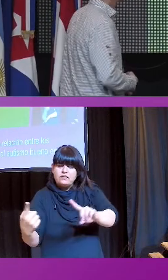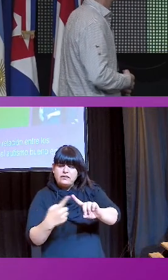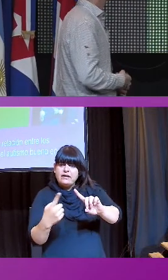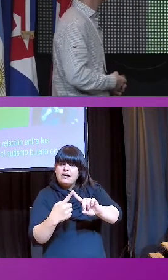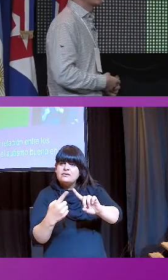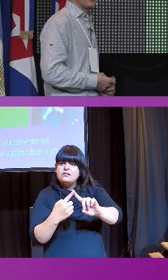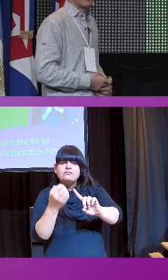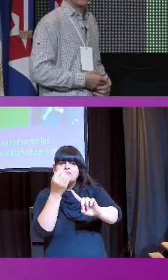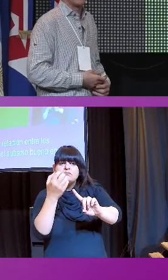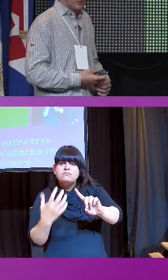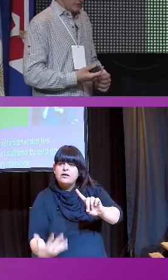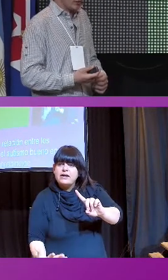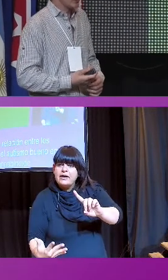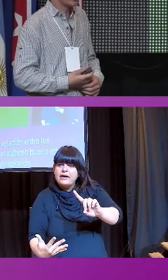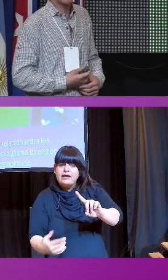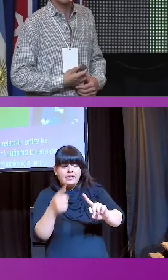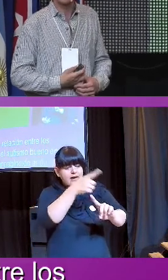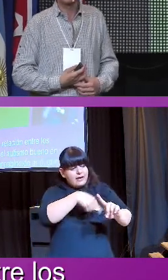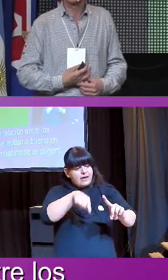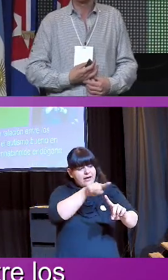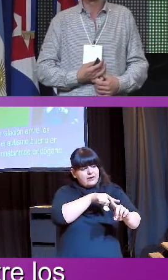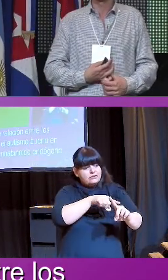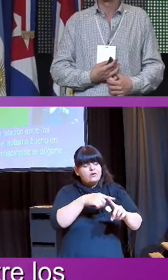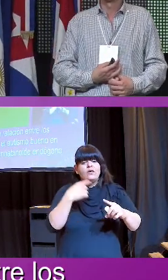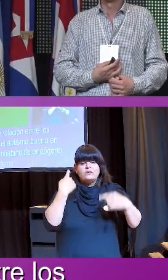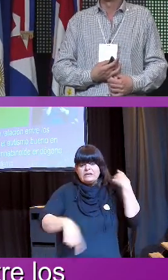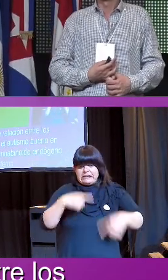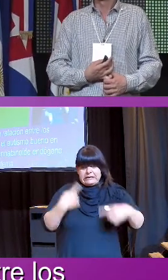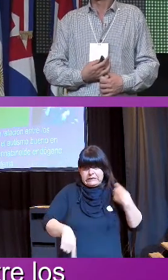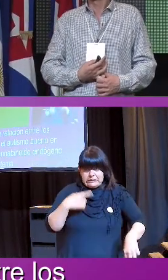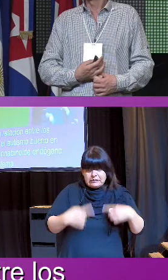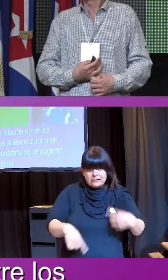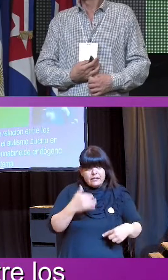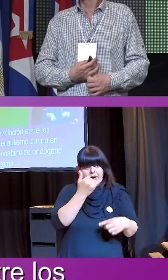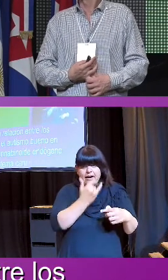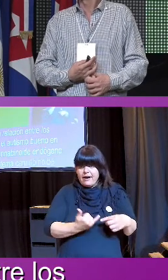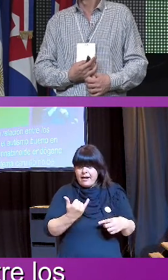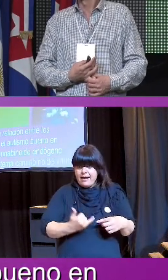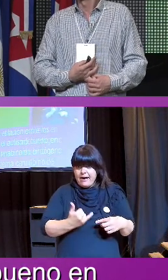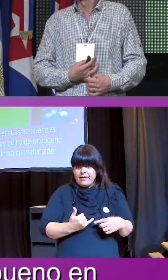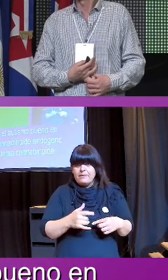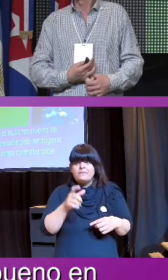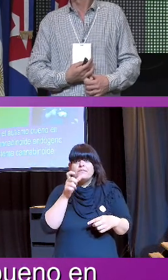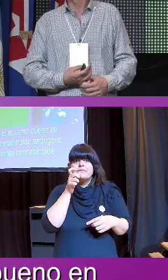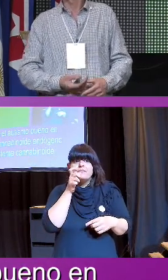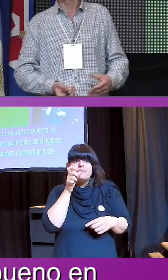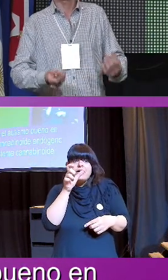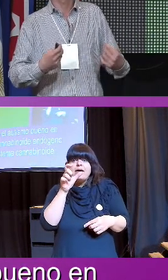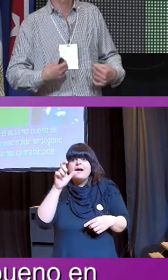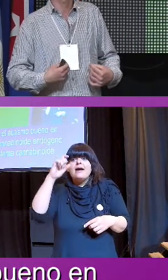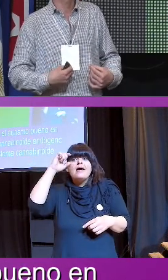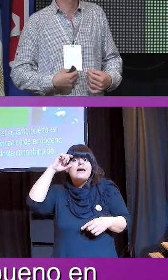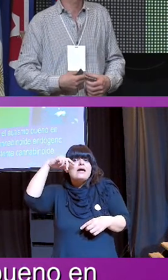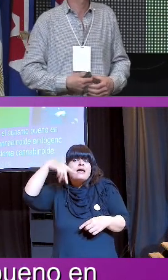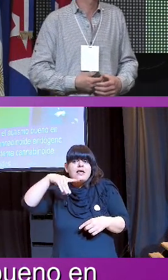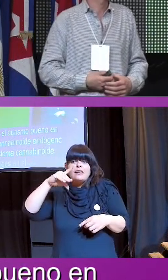el sistema endocannabinoide endógeno, ustedes saben que tenemos un sistema cannabinoide endógeno, que tenemos